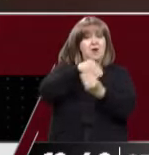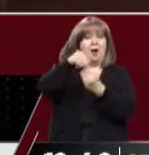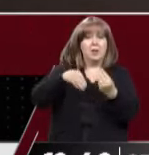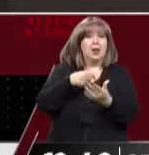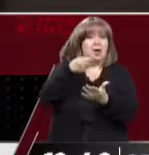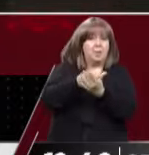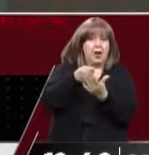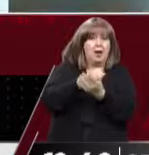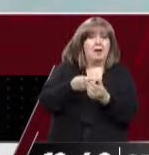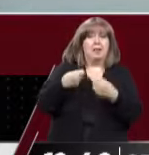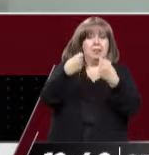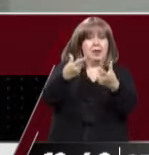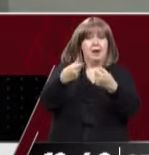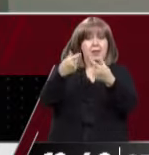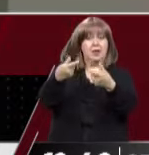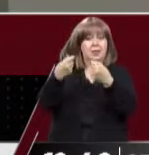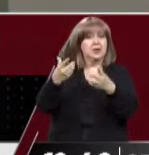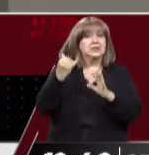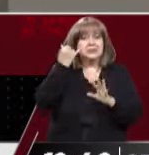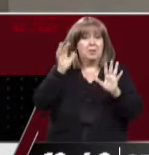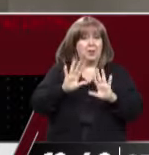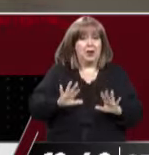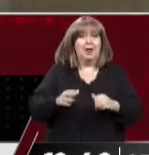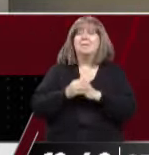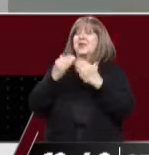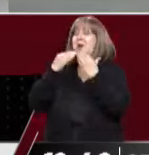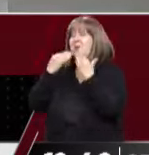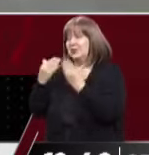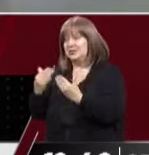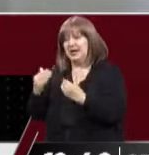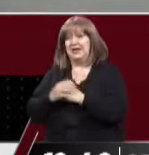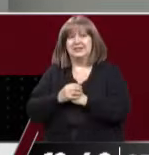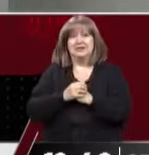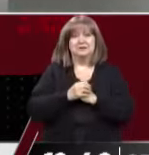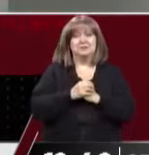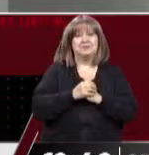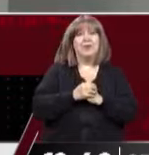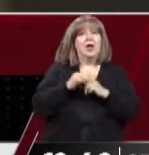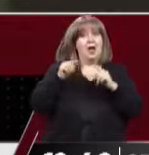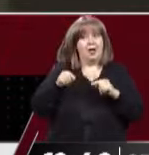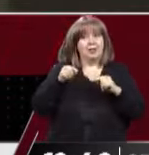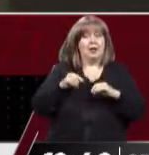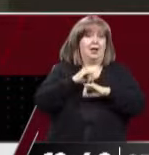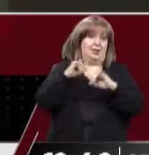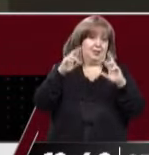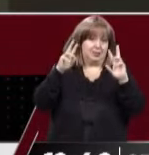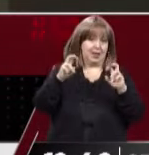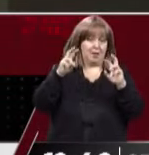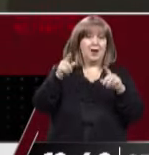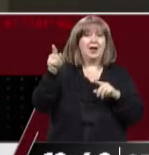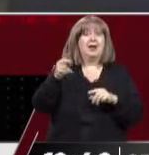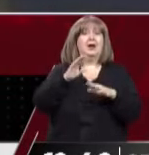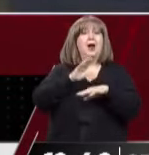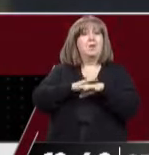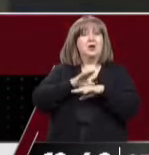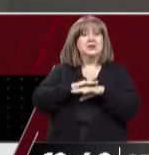reciba lo que realmente corresponde González muy amable gracias a ustedes bien hasta acá entonces la palabra del titular